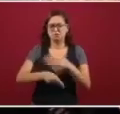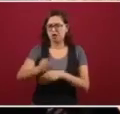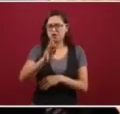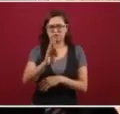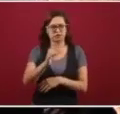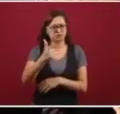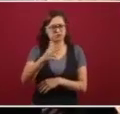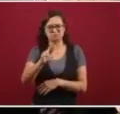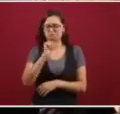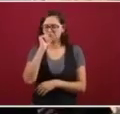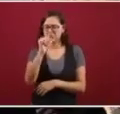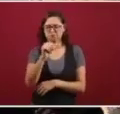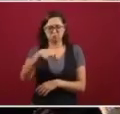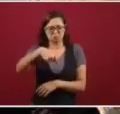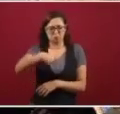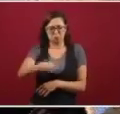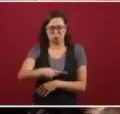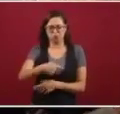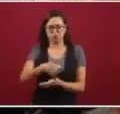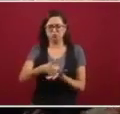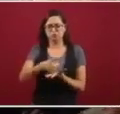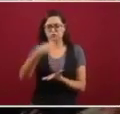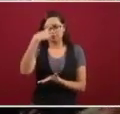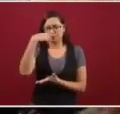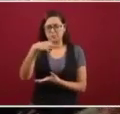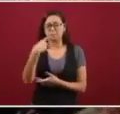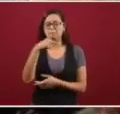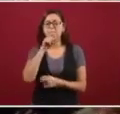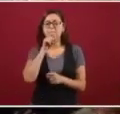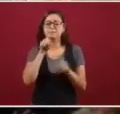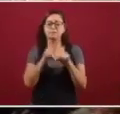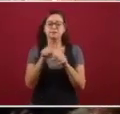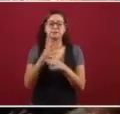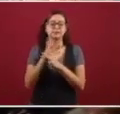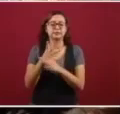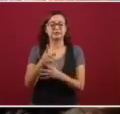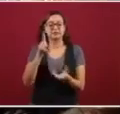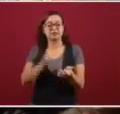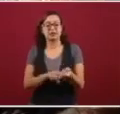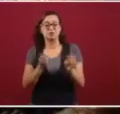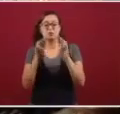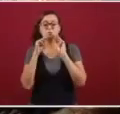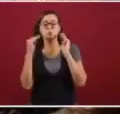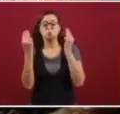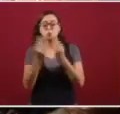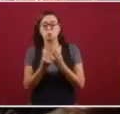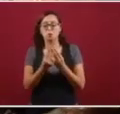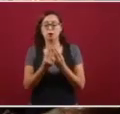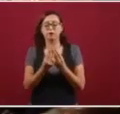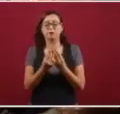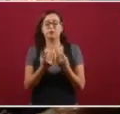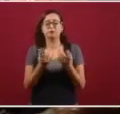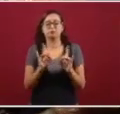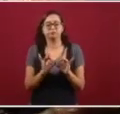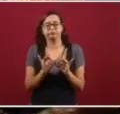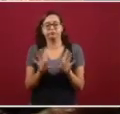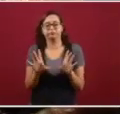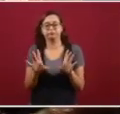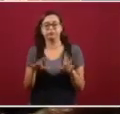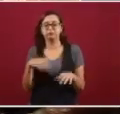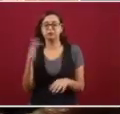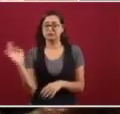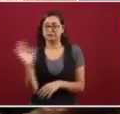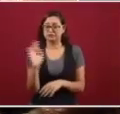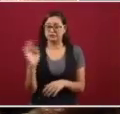se señaló que esto es parte de una mafia y de una situación en la que podría haber